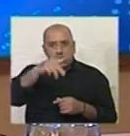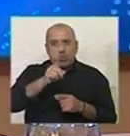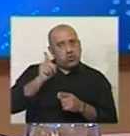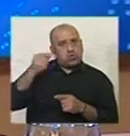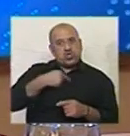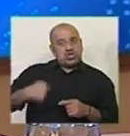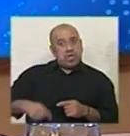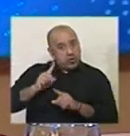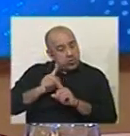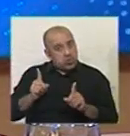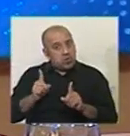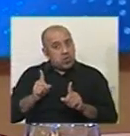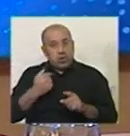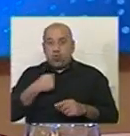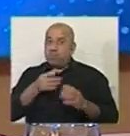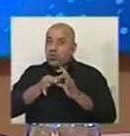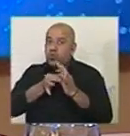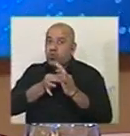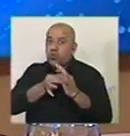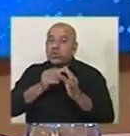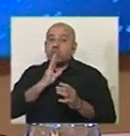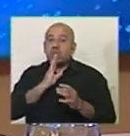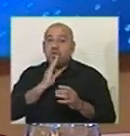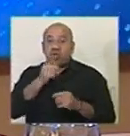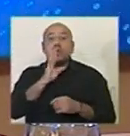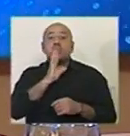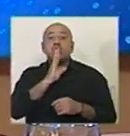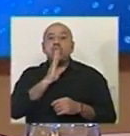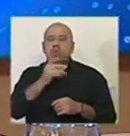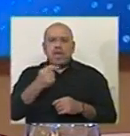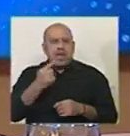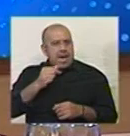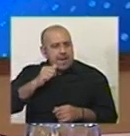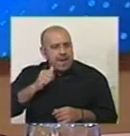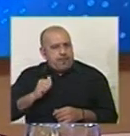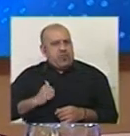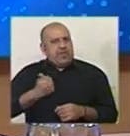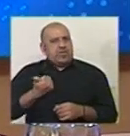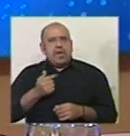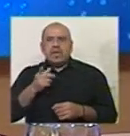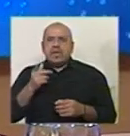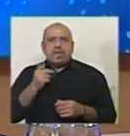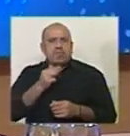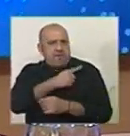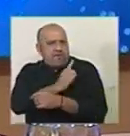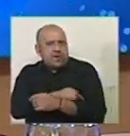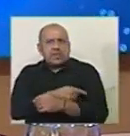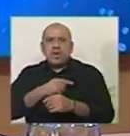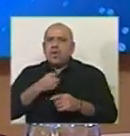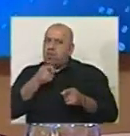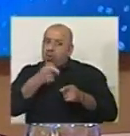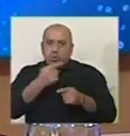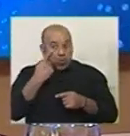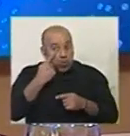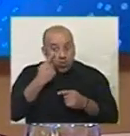va a ser así para cada país de América Latina. Por eso el dilema brasilero va a ser muy fuerte en cuanto a cómo orienta su